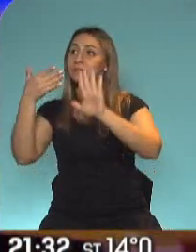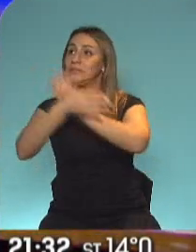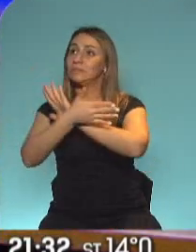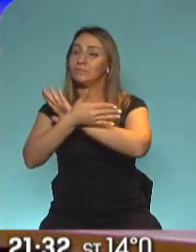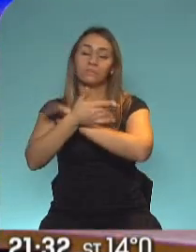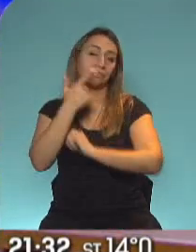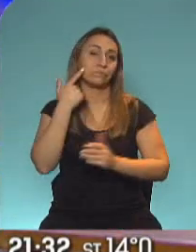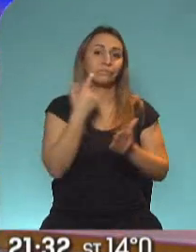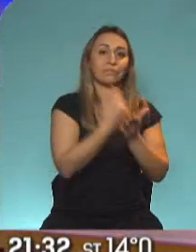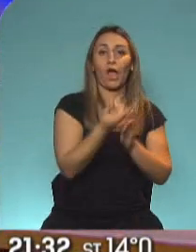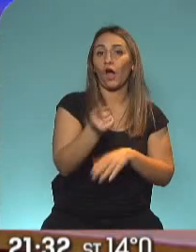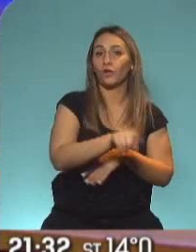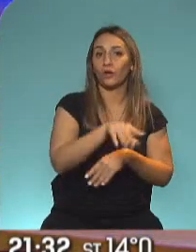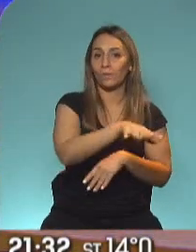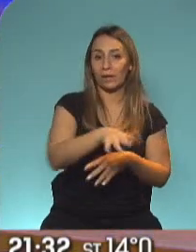Hace algunos